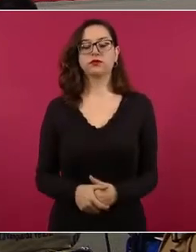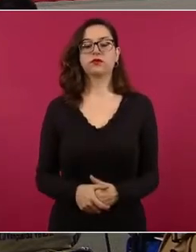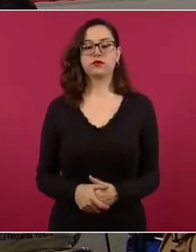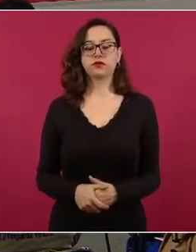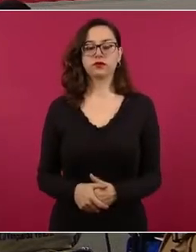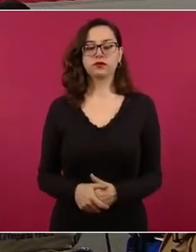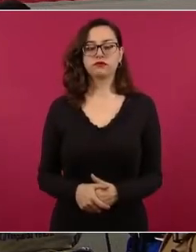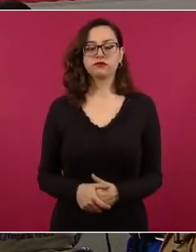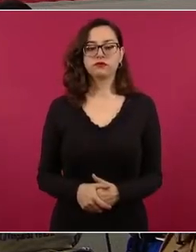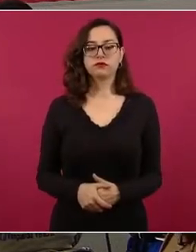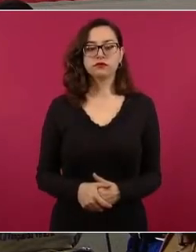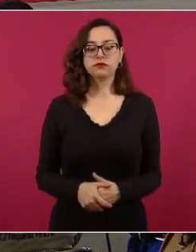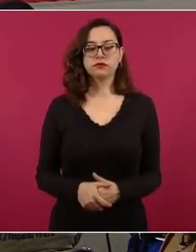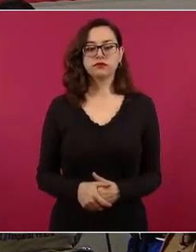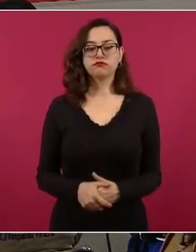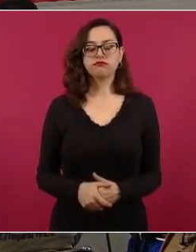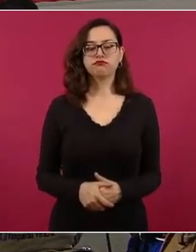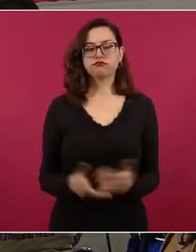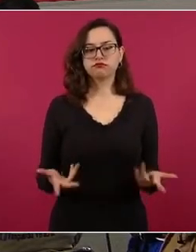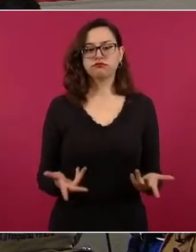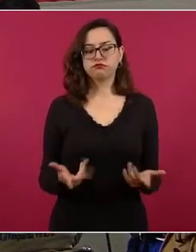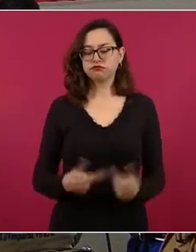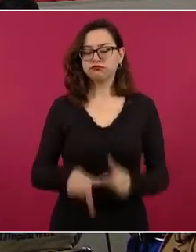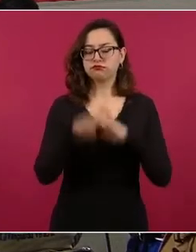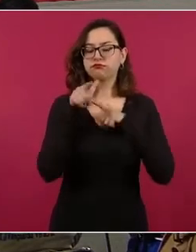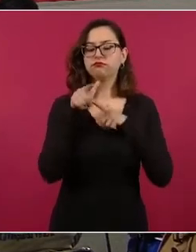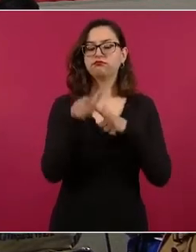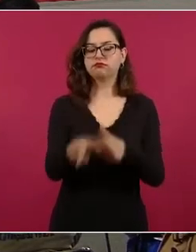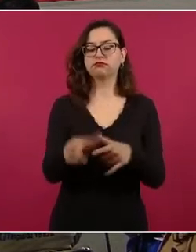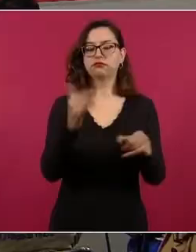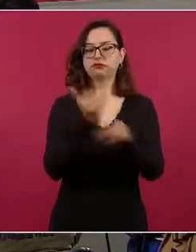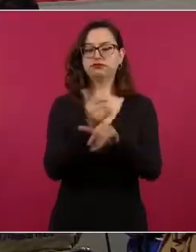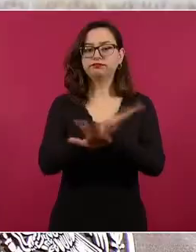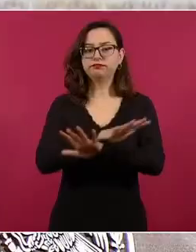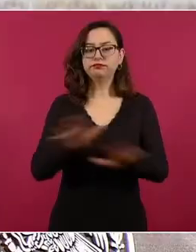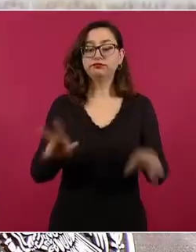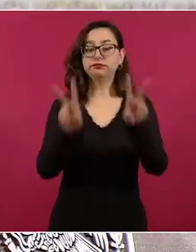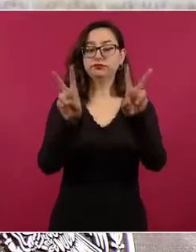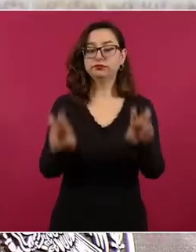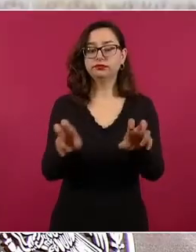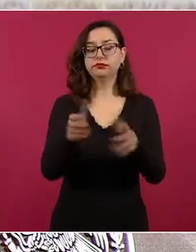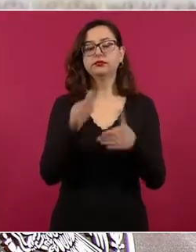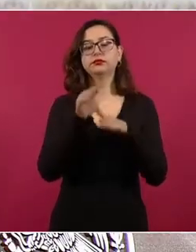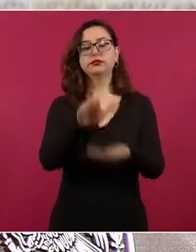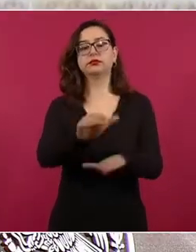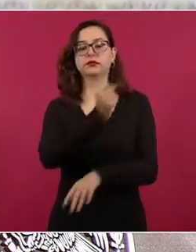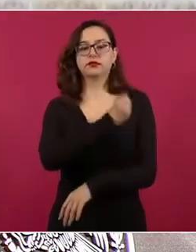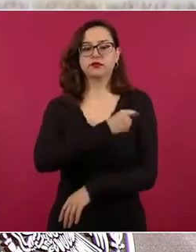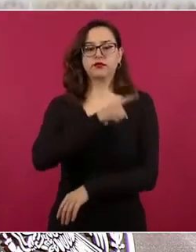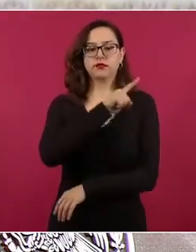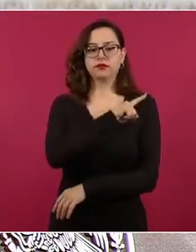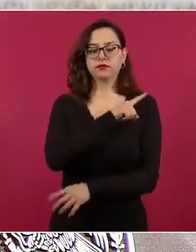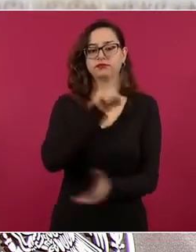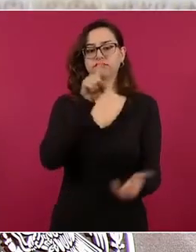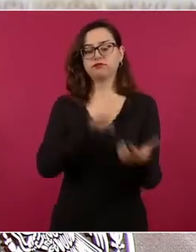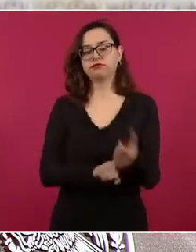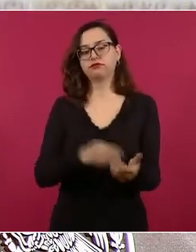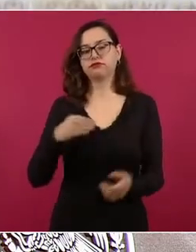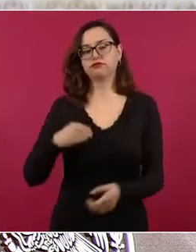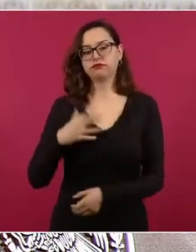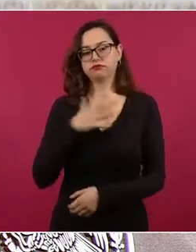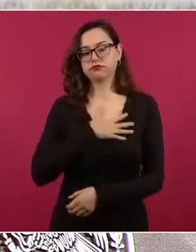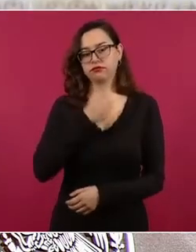Continuamos informando sobre los avances del Plan de Salud para el Bienestar y empezamos el día de hoy con el estado